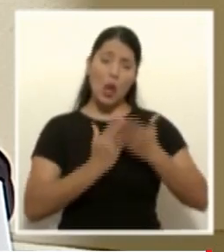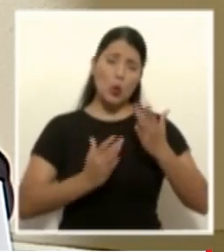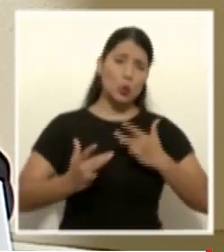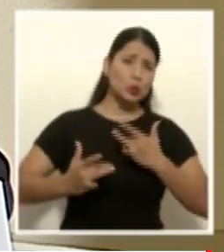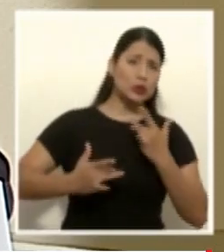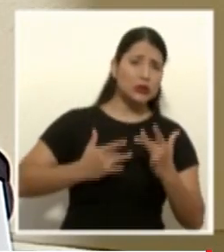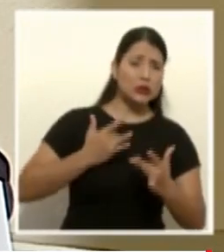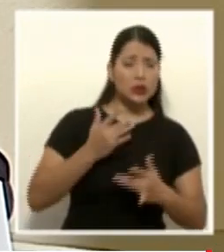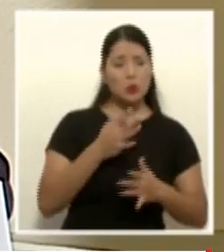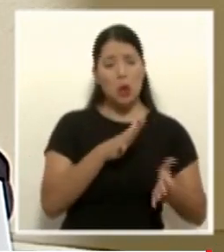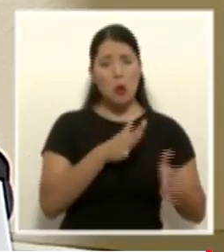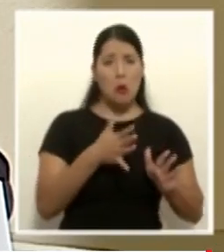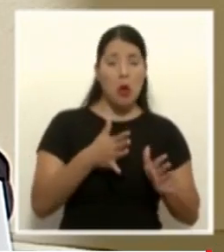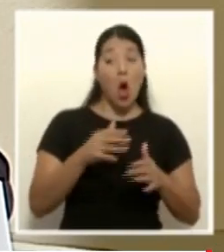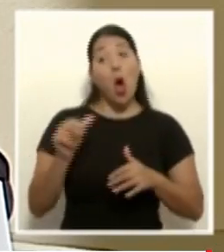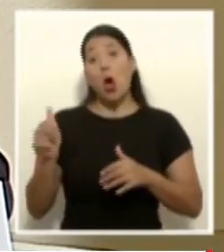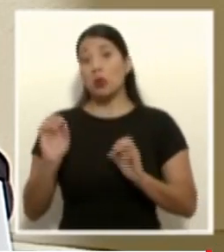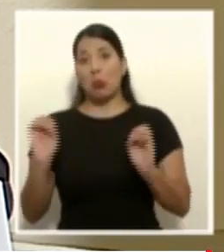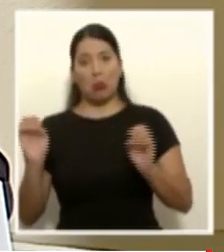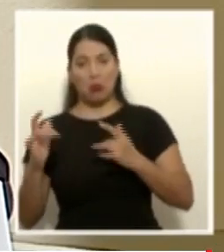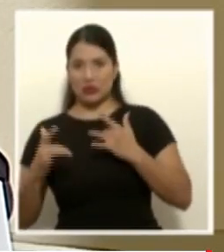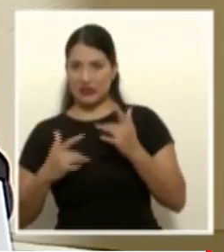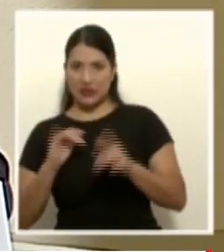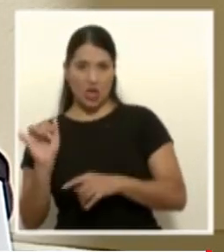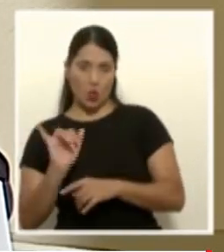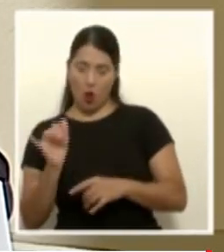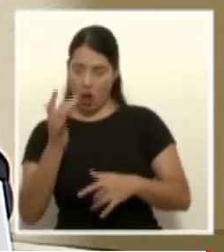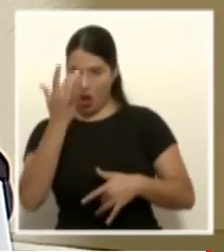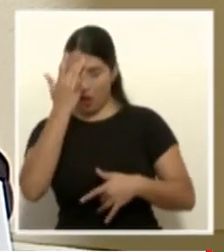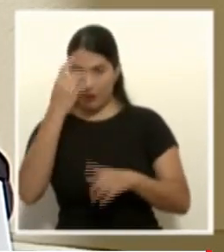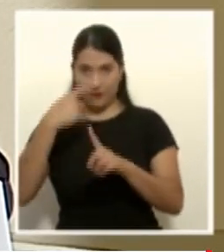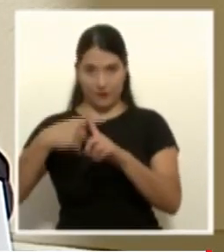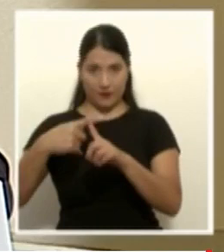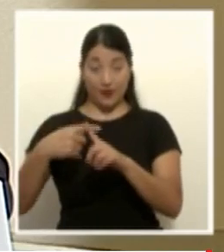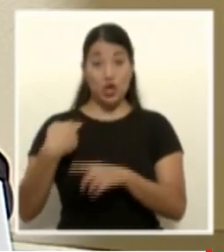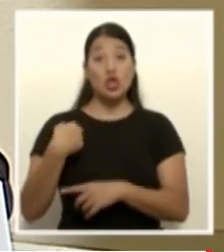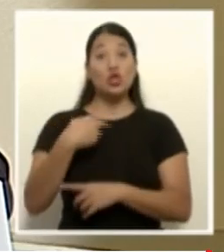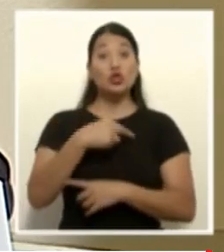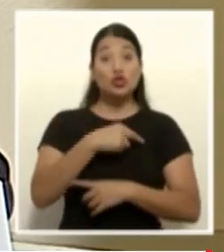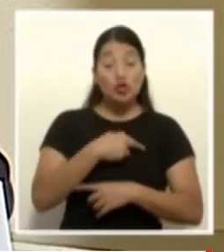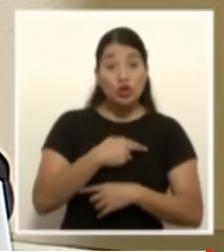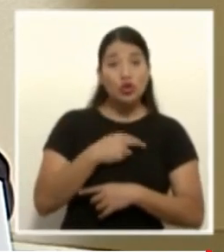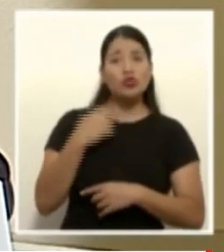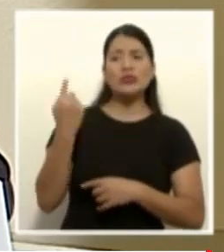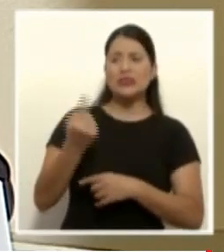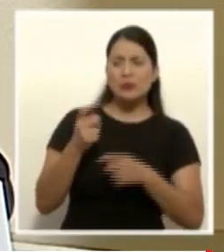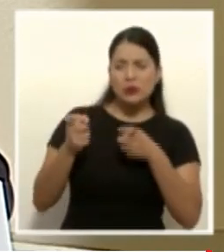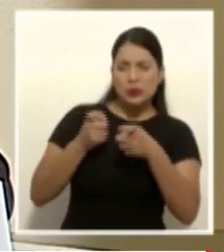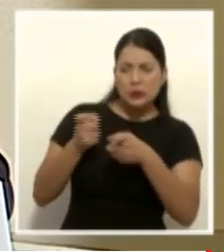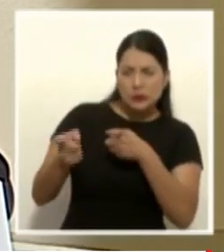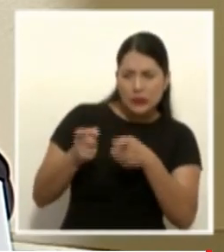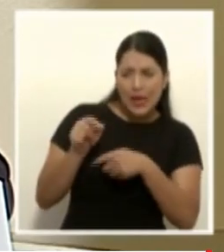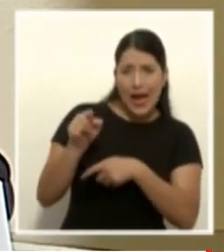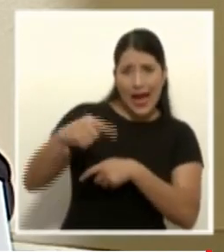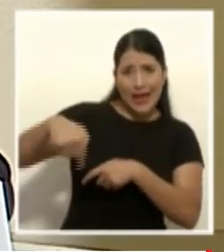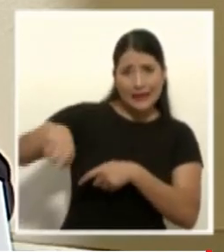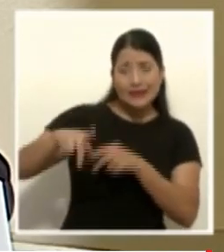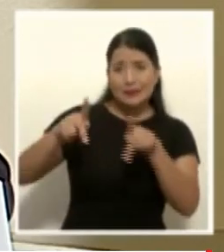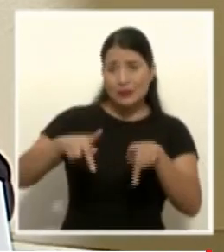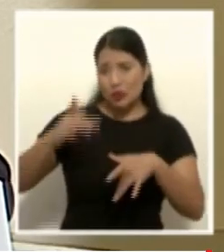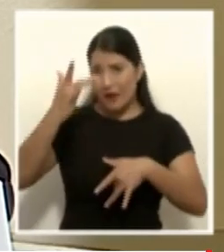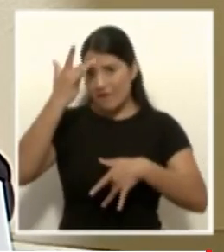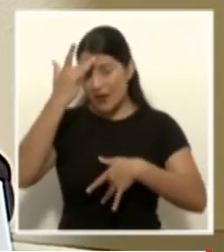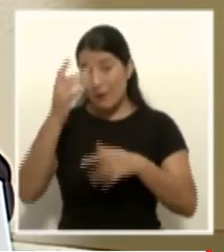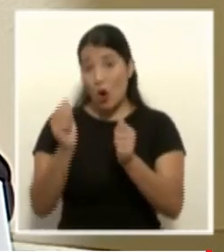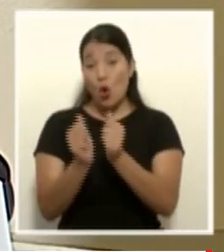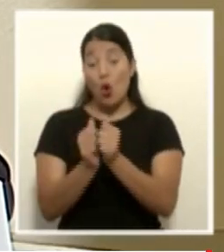dándole seguimiento a todos estos pacientes por medio de un equipo de 49 médicos de familia